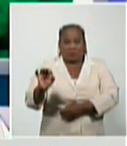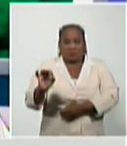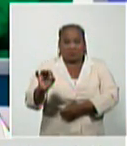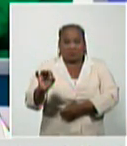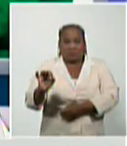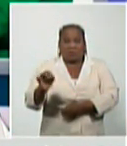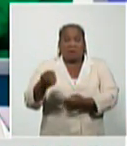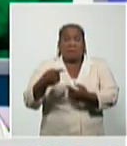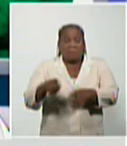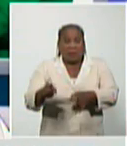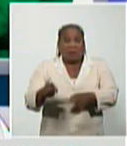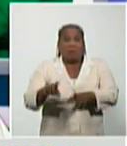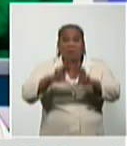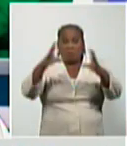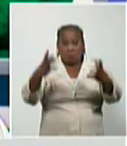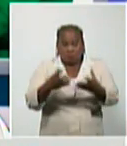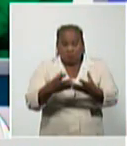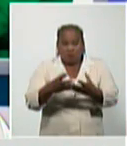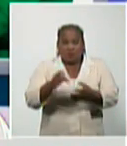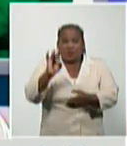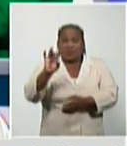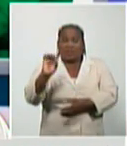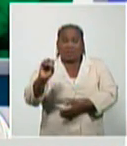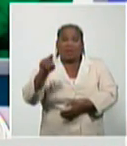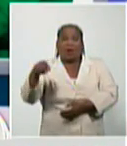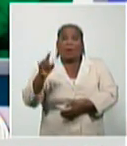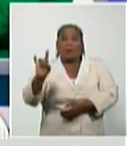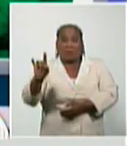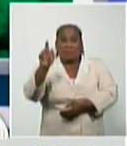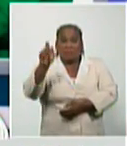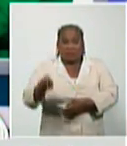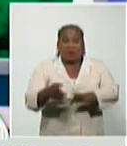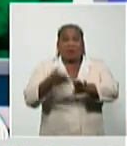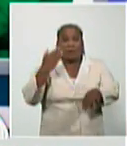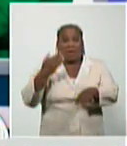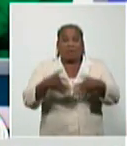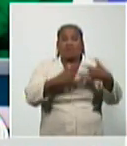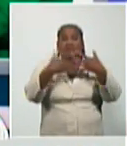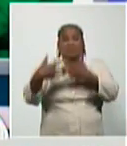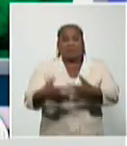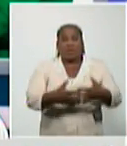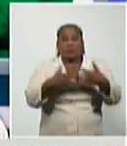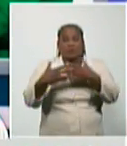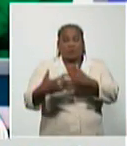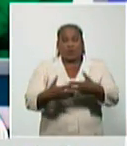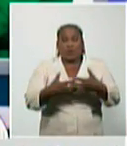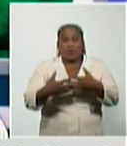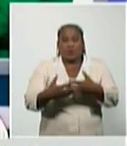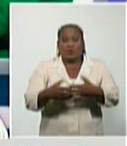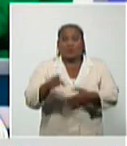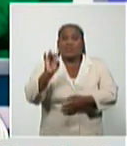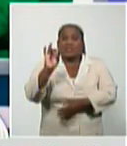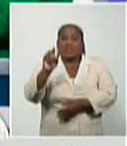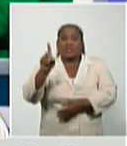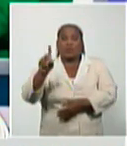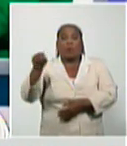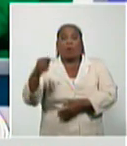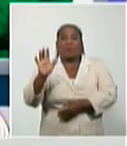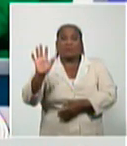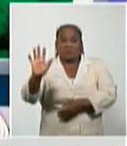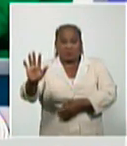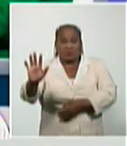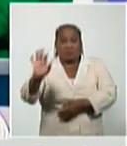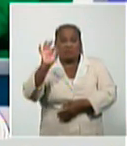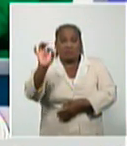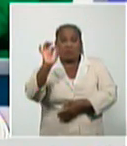un 70,9%. Los Estados Unidos de Norteamérica un 71,5%.